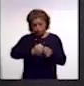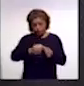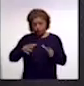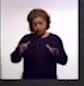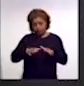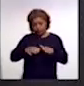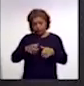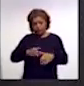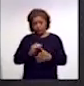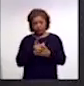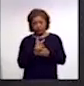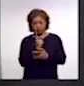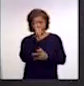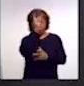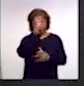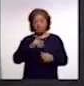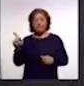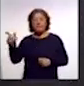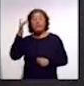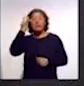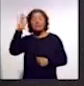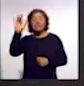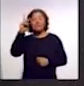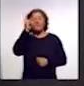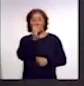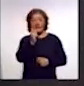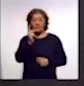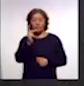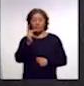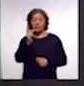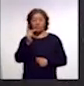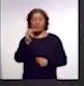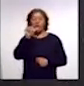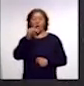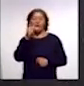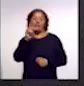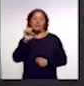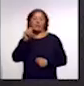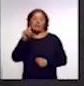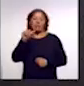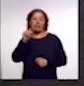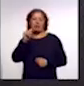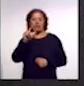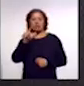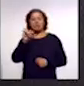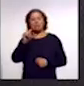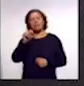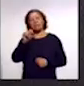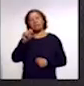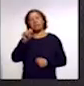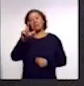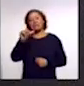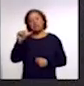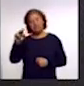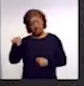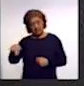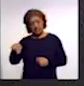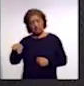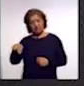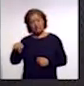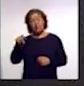bien y pues bueno y de igual manera damos pláticas para que se